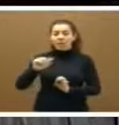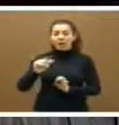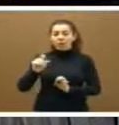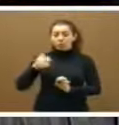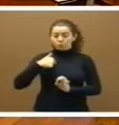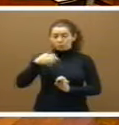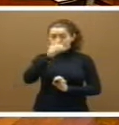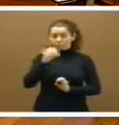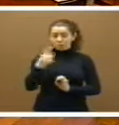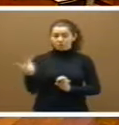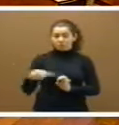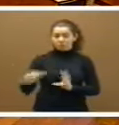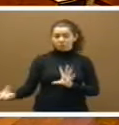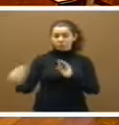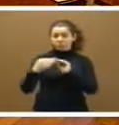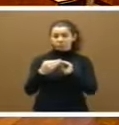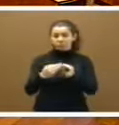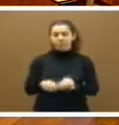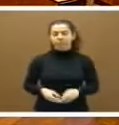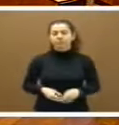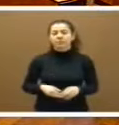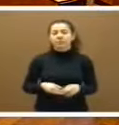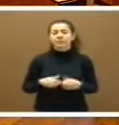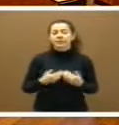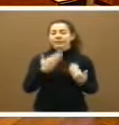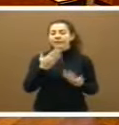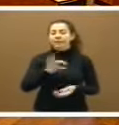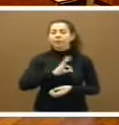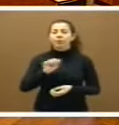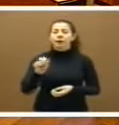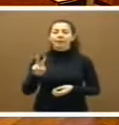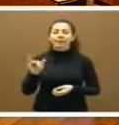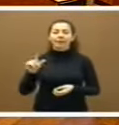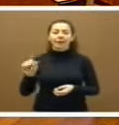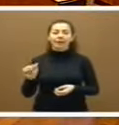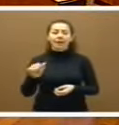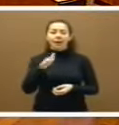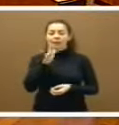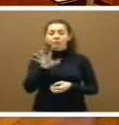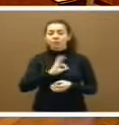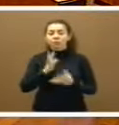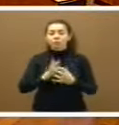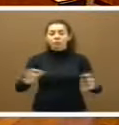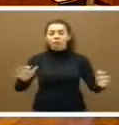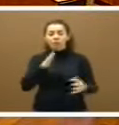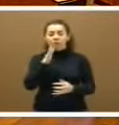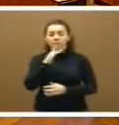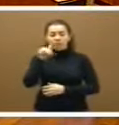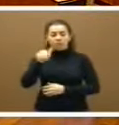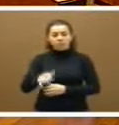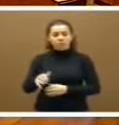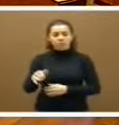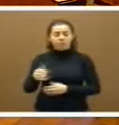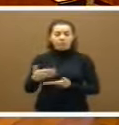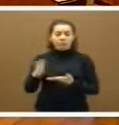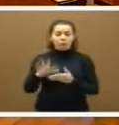más y muchas gracias. Muchas gracias, señora Ávila. Señorías, a continuación, para fijar la posición con respecto a esta enmienda y la intervención de los